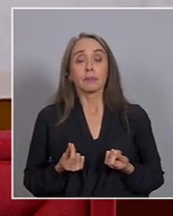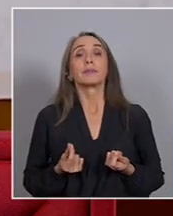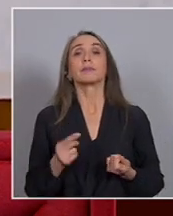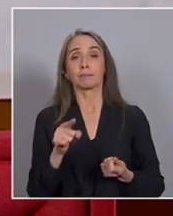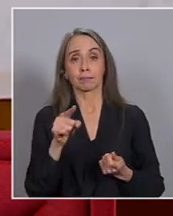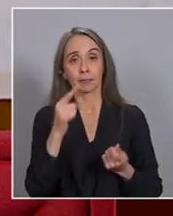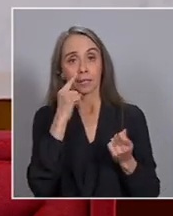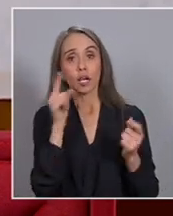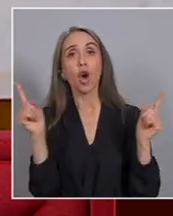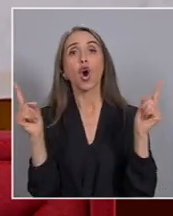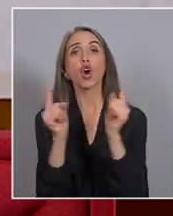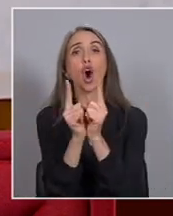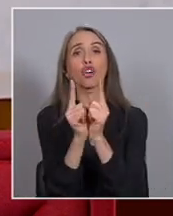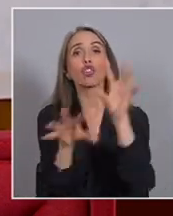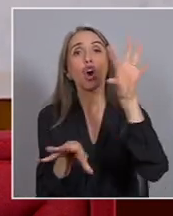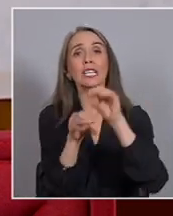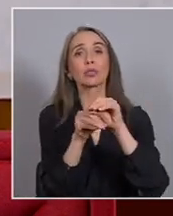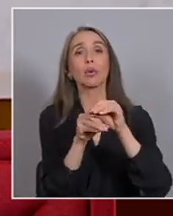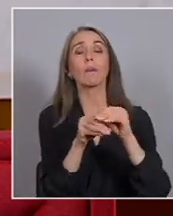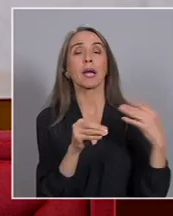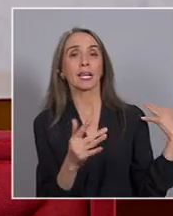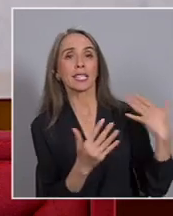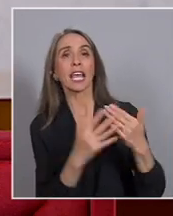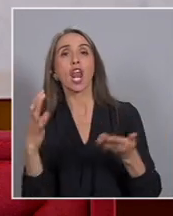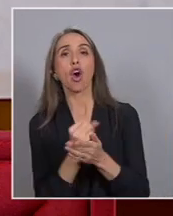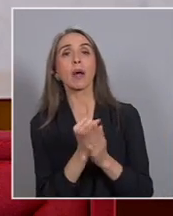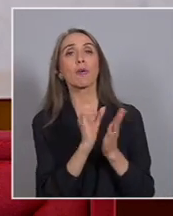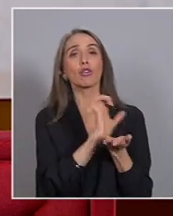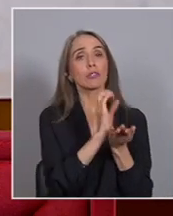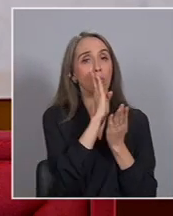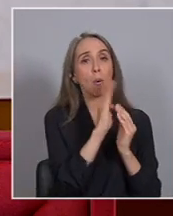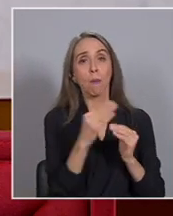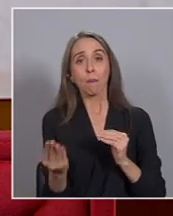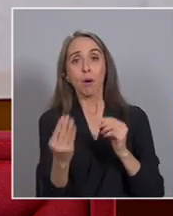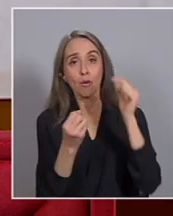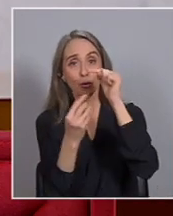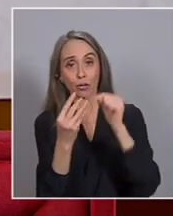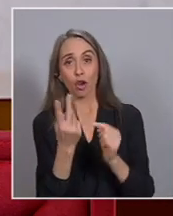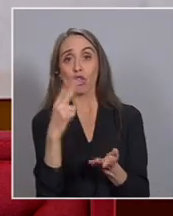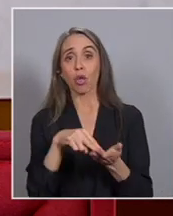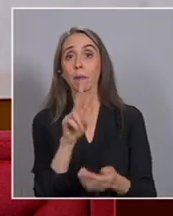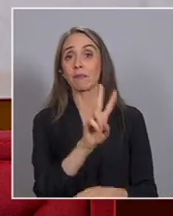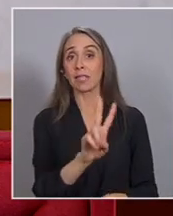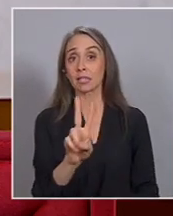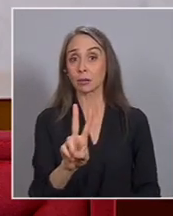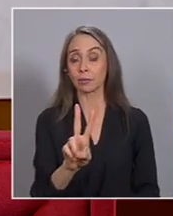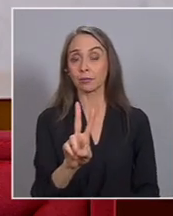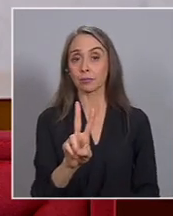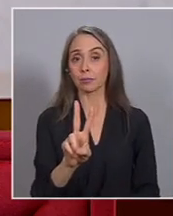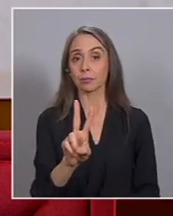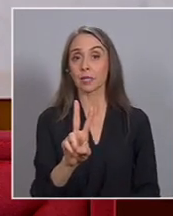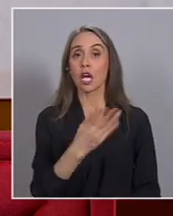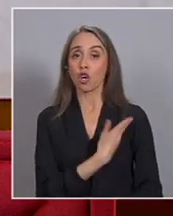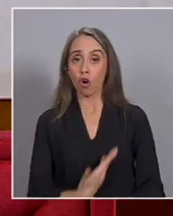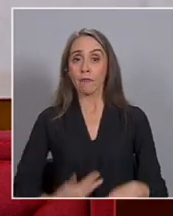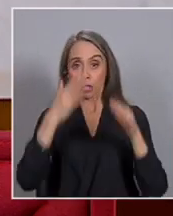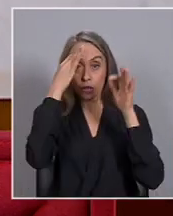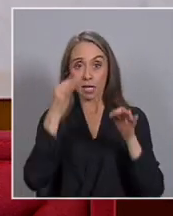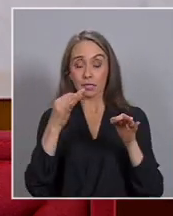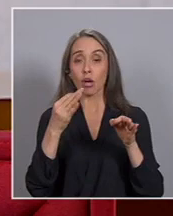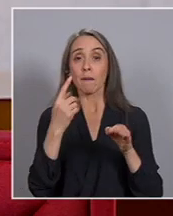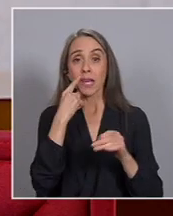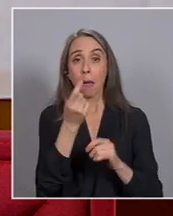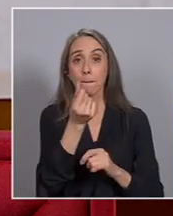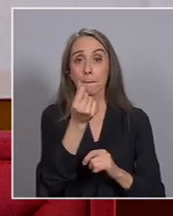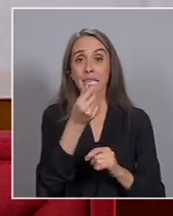Hagamos un recorrido breve de lo que hemos logrado bajo esa convicción. En 2022 tomamos medidas para contener el aumento